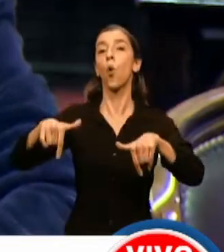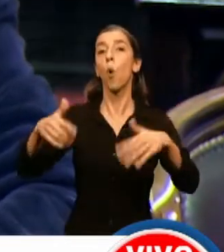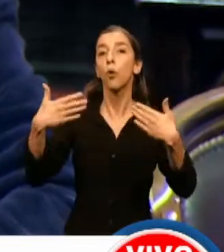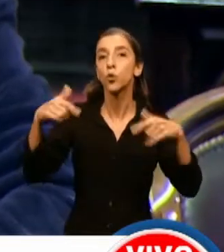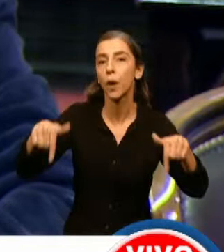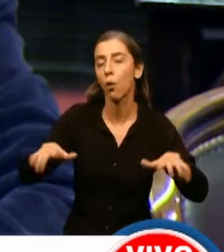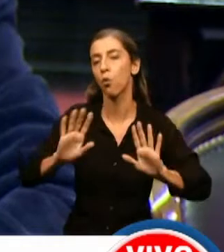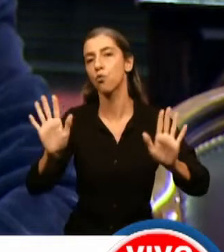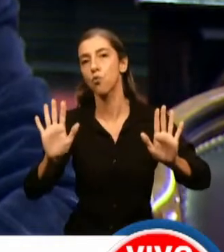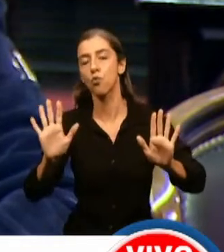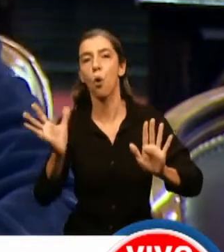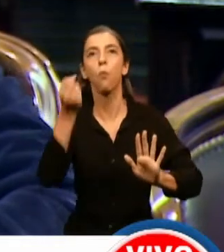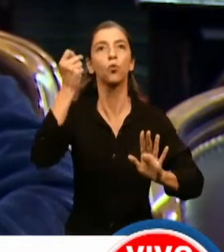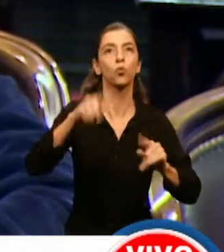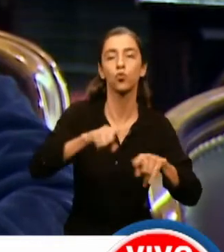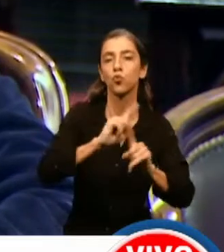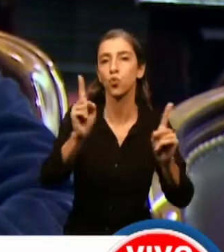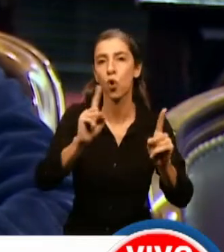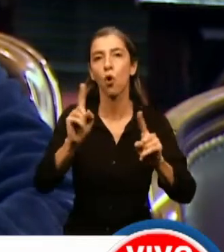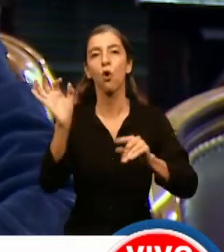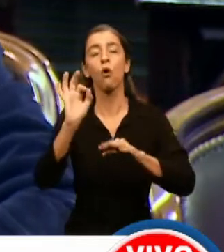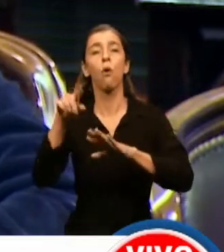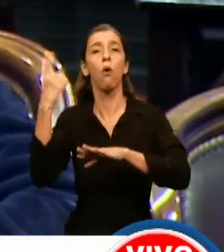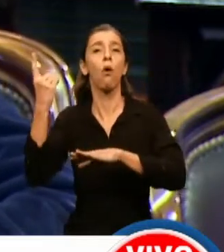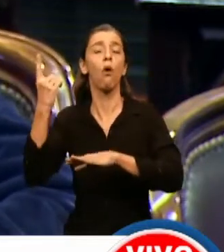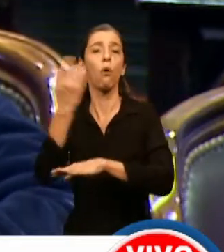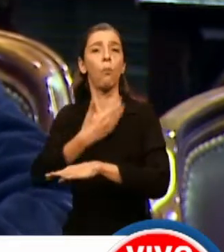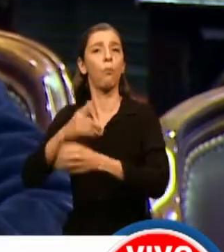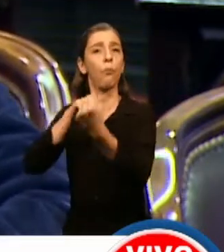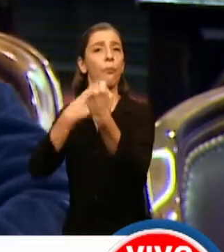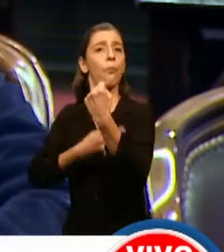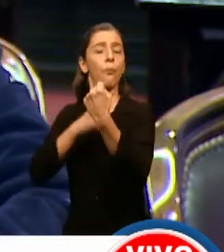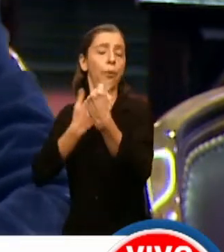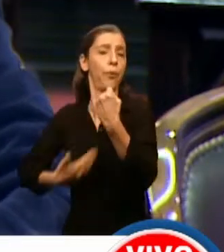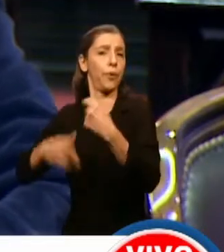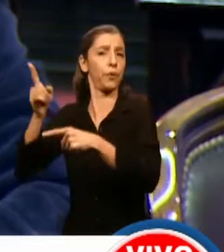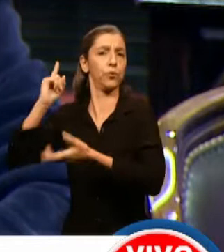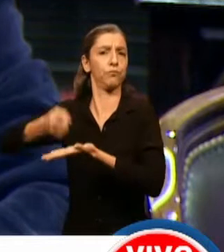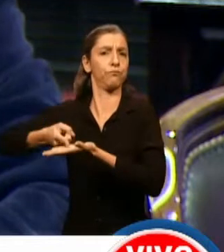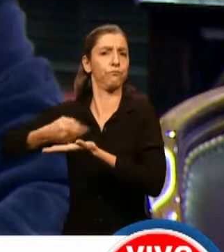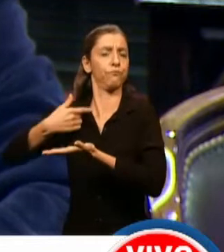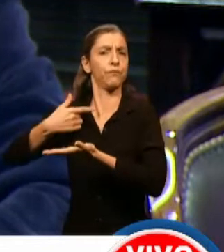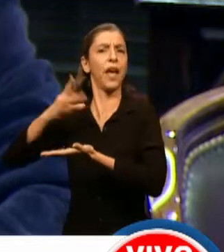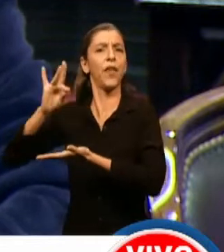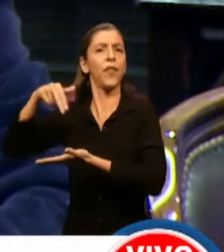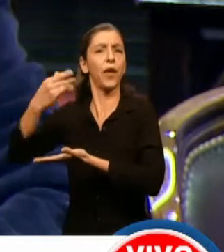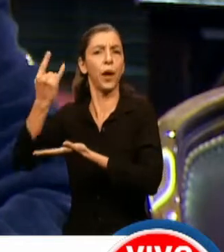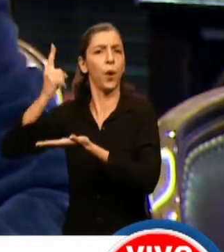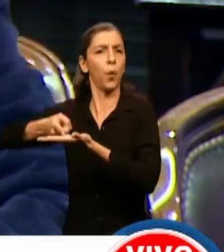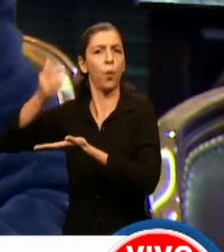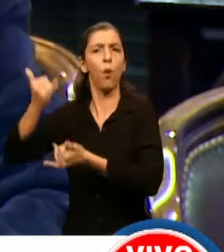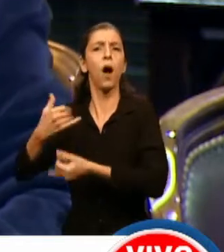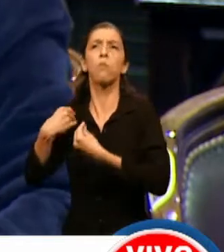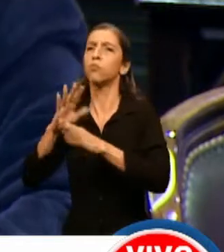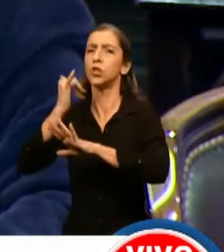o que hay un decreto del Poder Ejecutivo que establece un cupo en la Administración